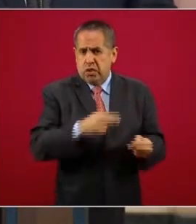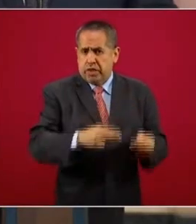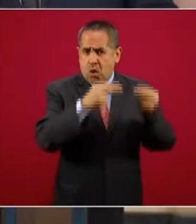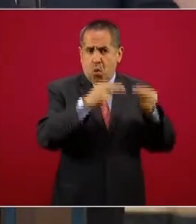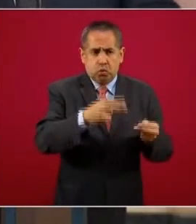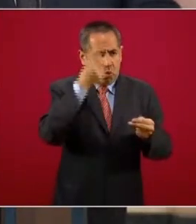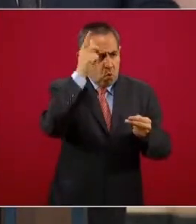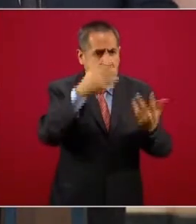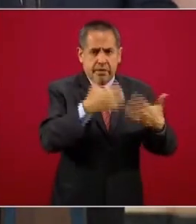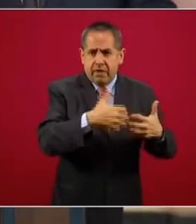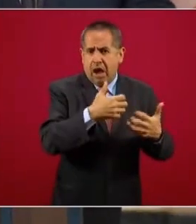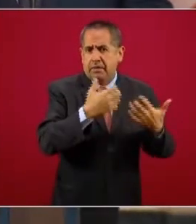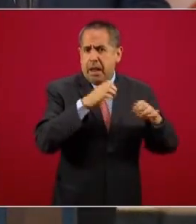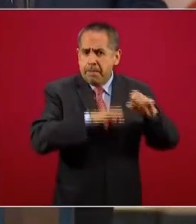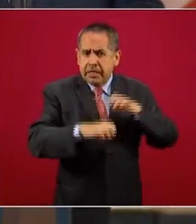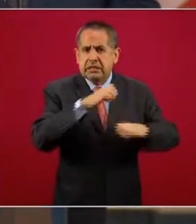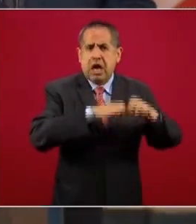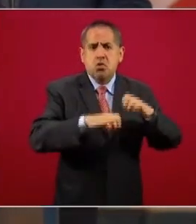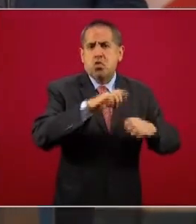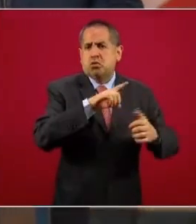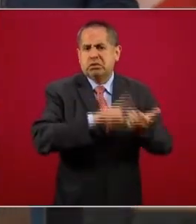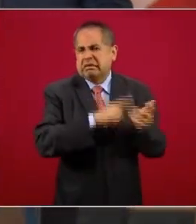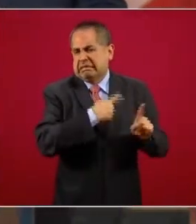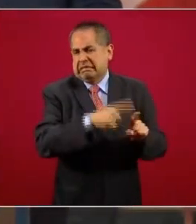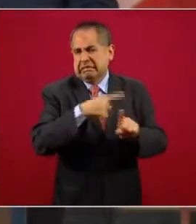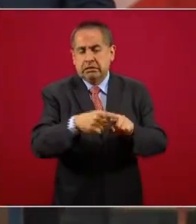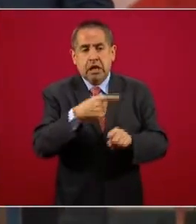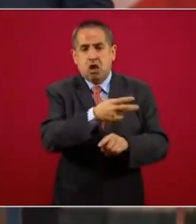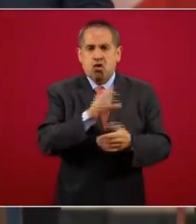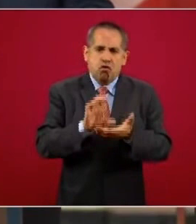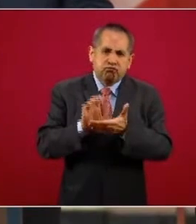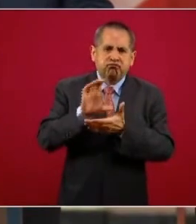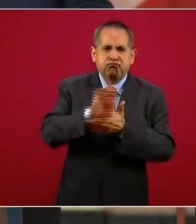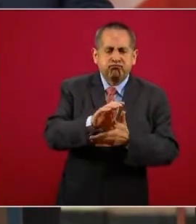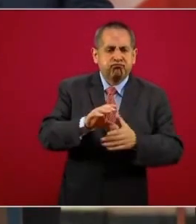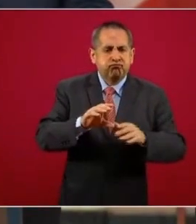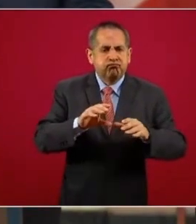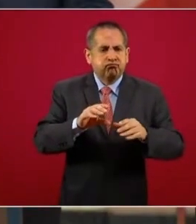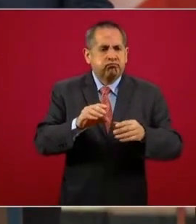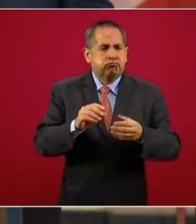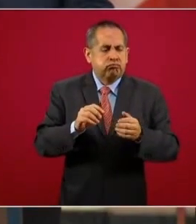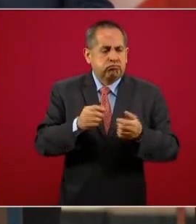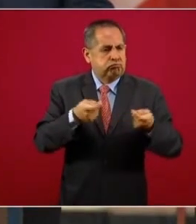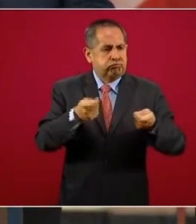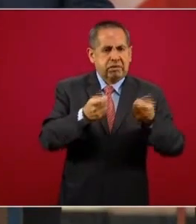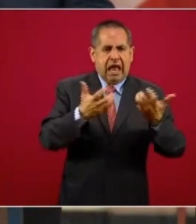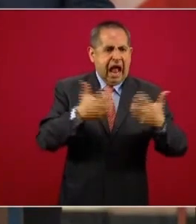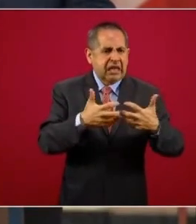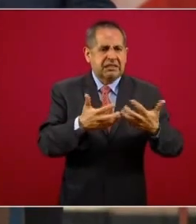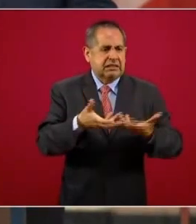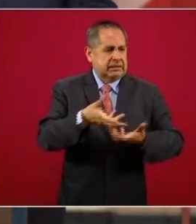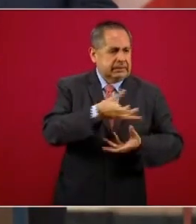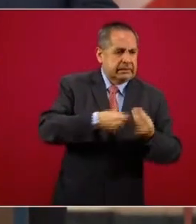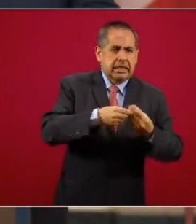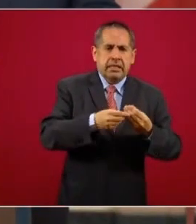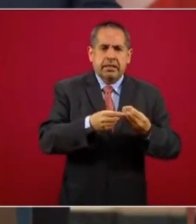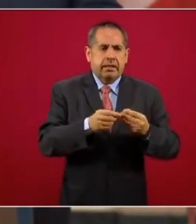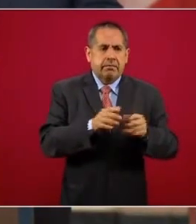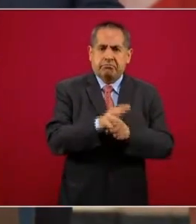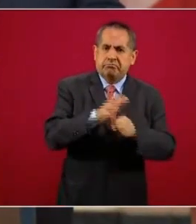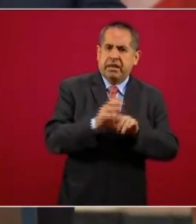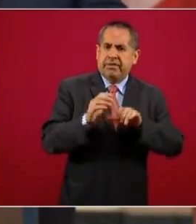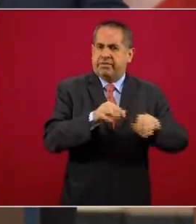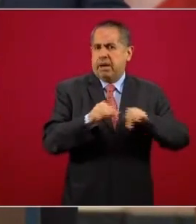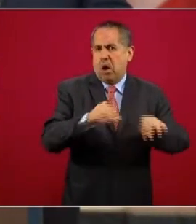no solo porque invierten producen generan empleos